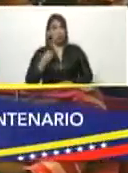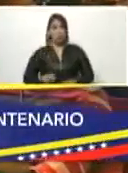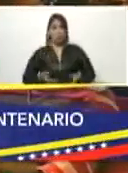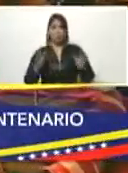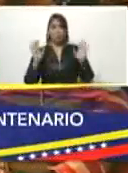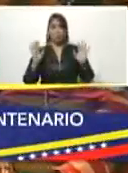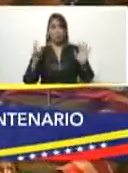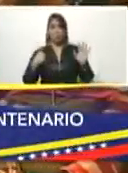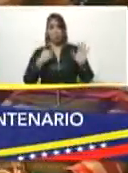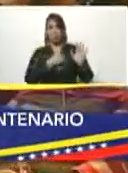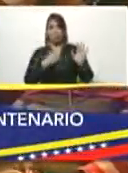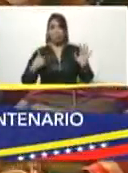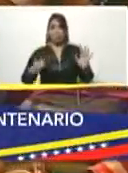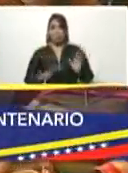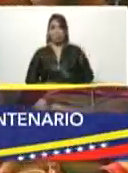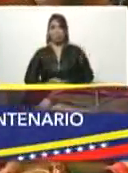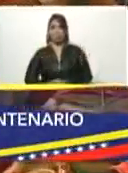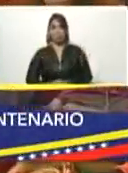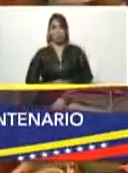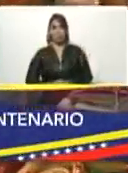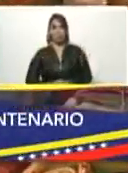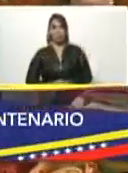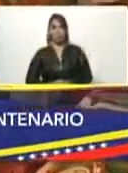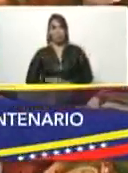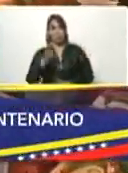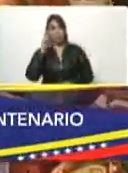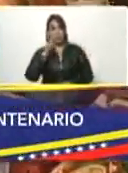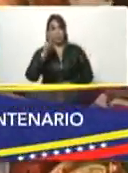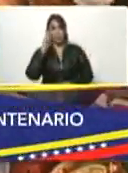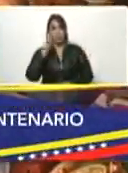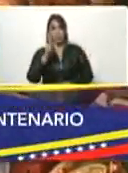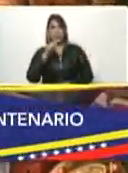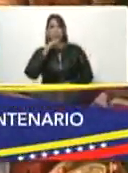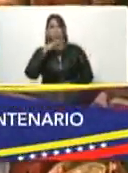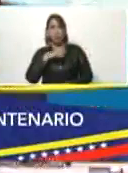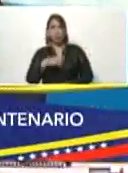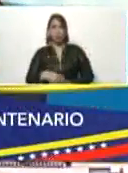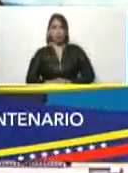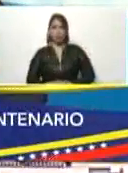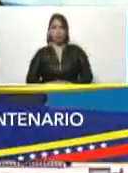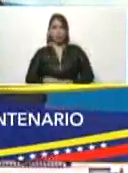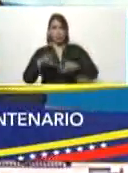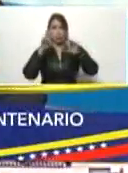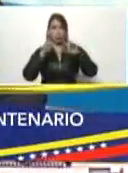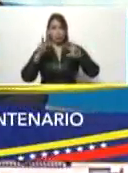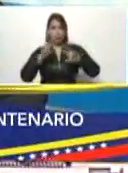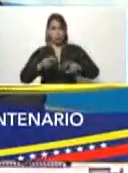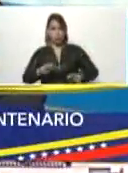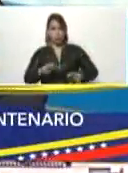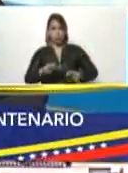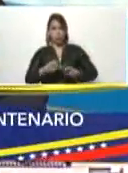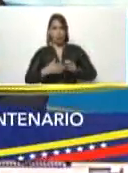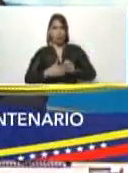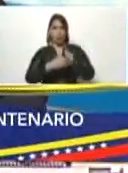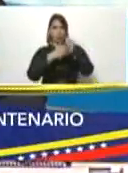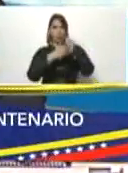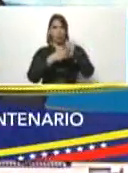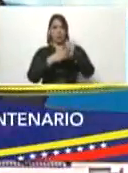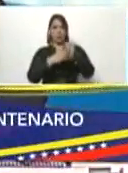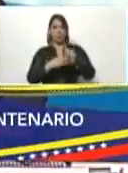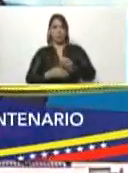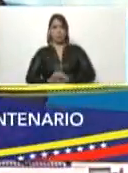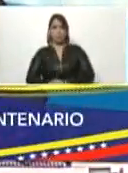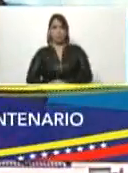Yo quisiera que el profesor de historia, investigador, líder de la